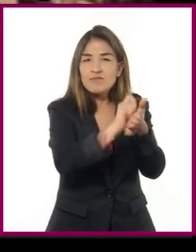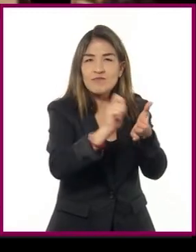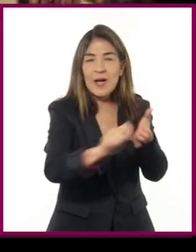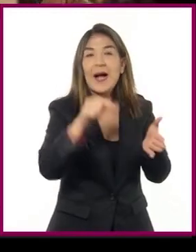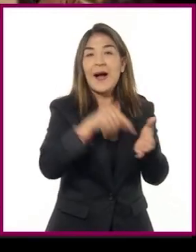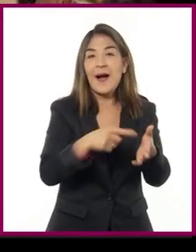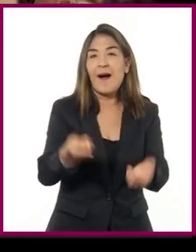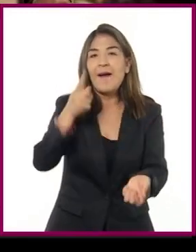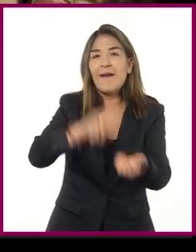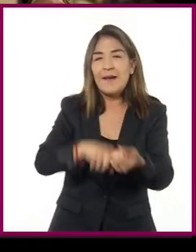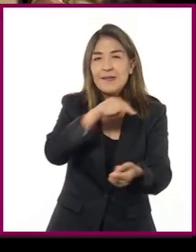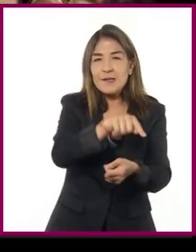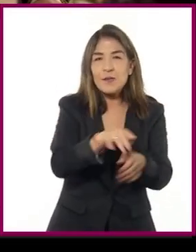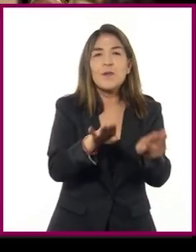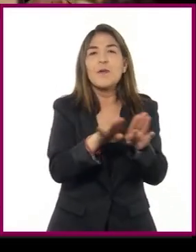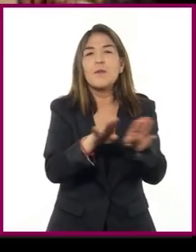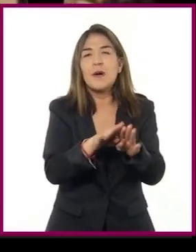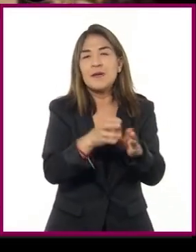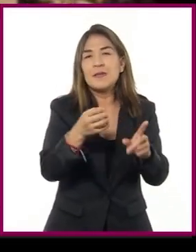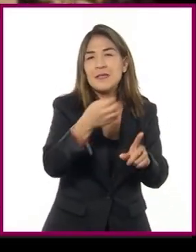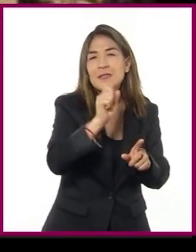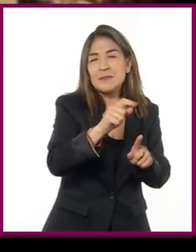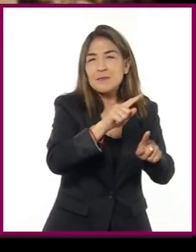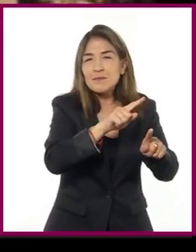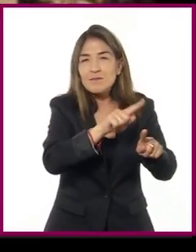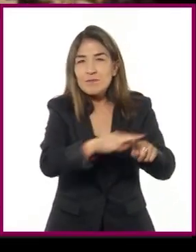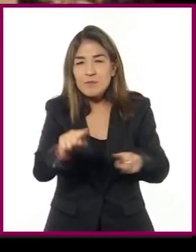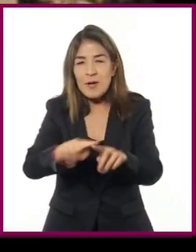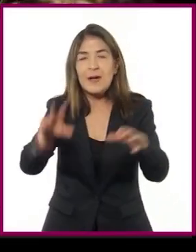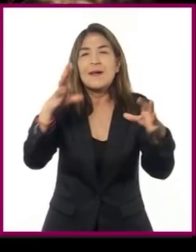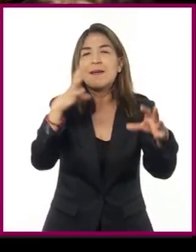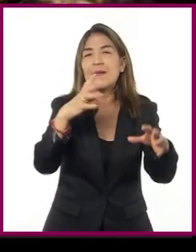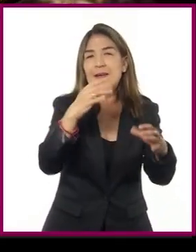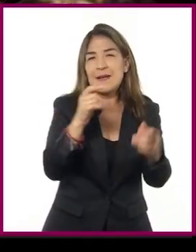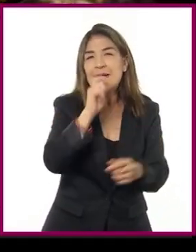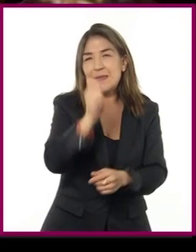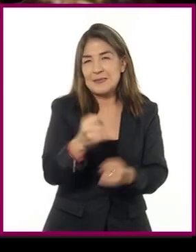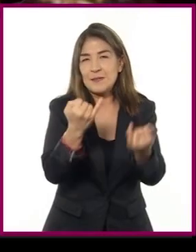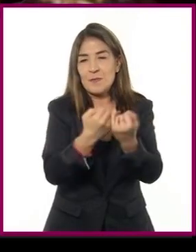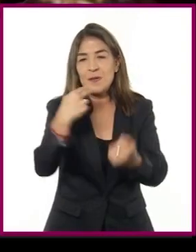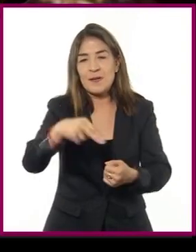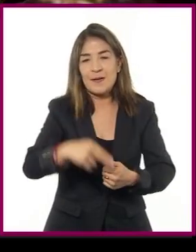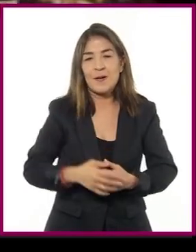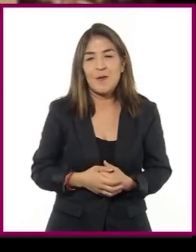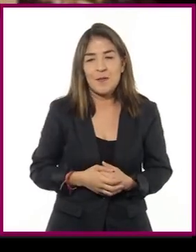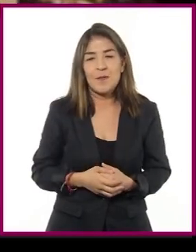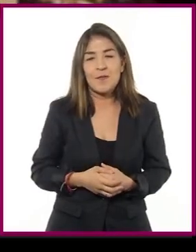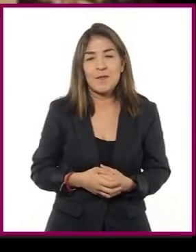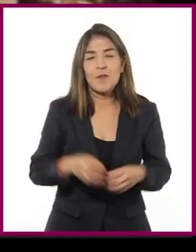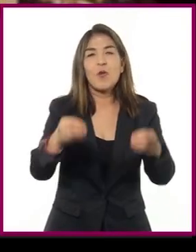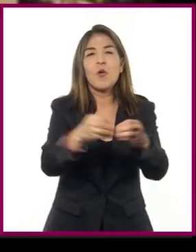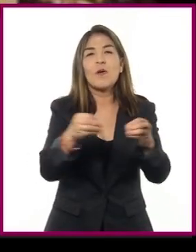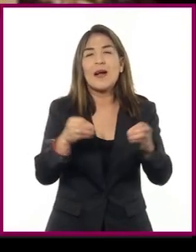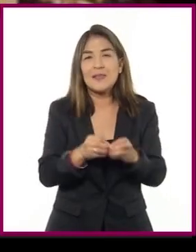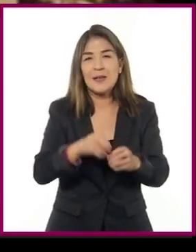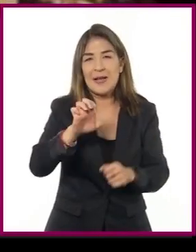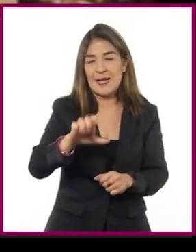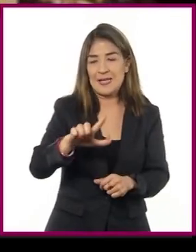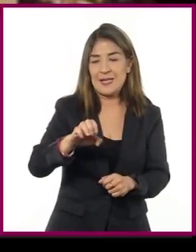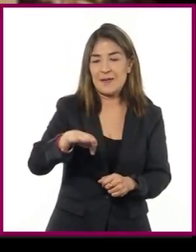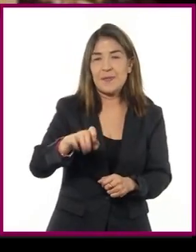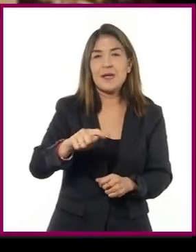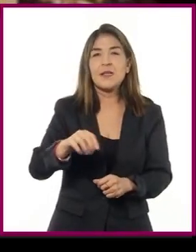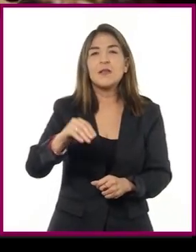obra. En total, la también llamada organización de los elementos